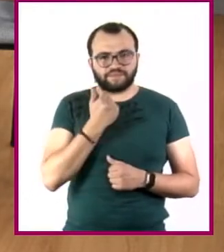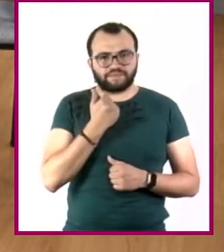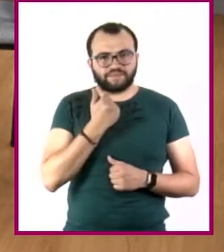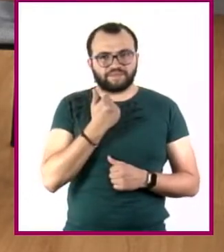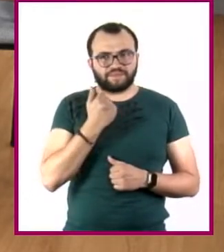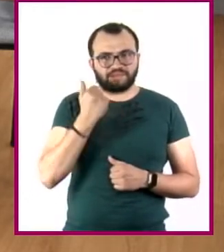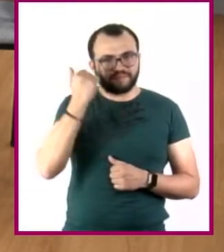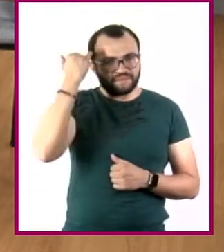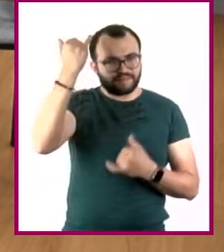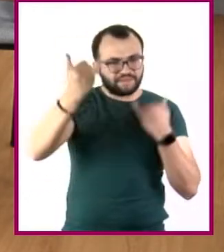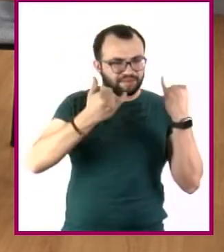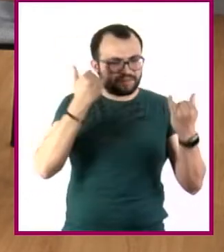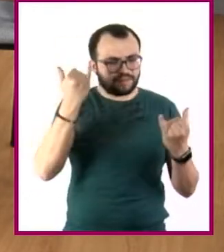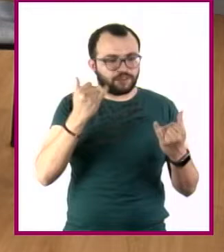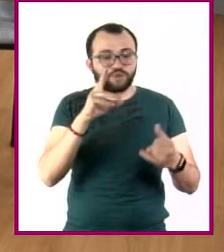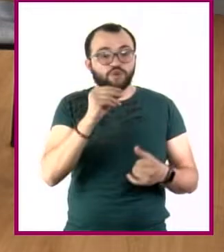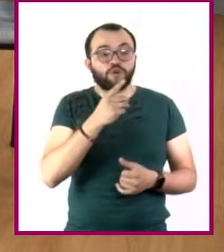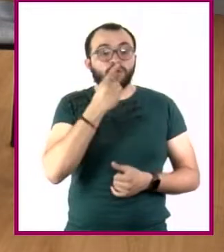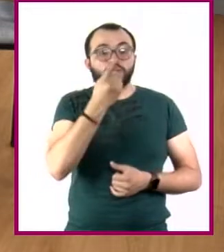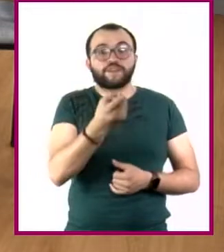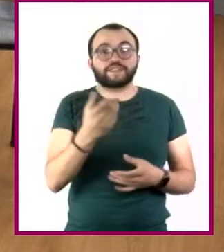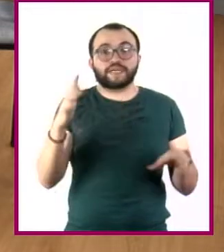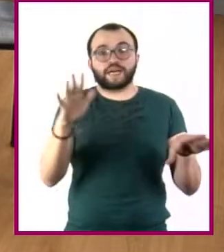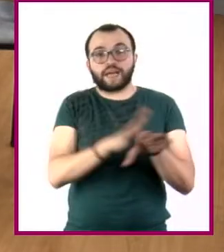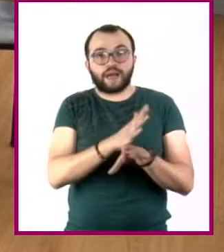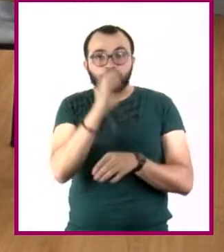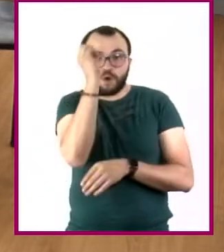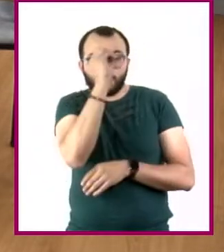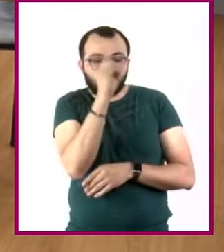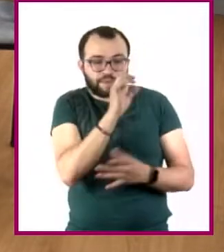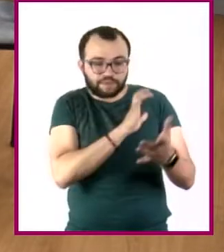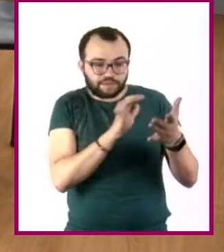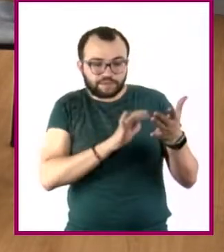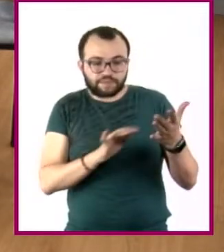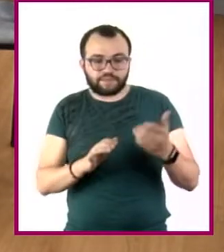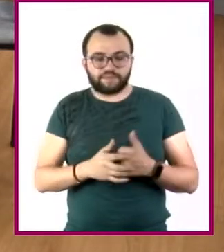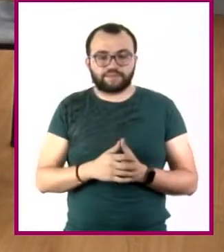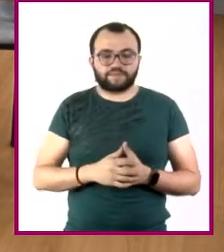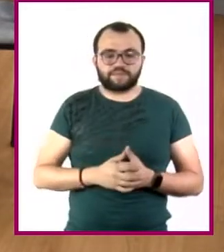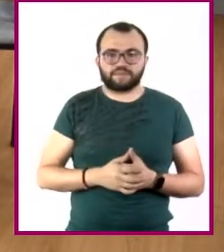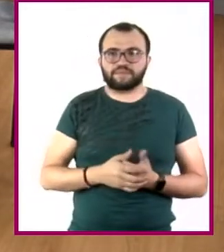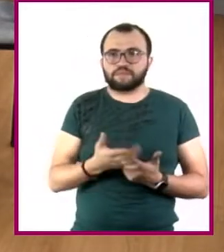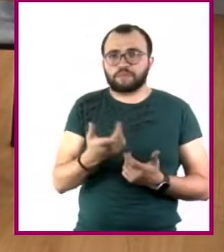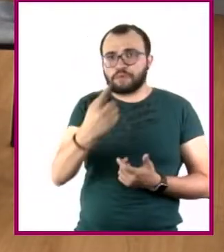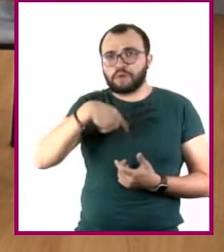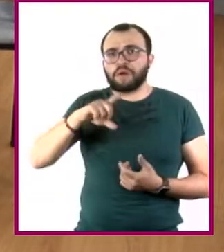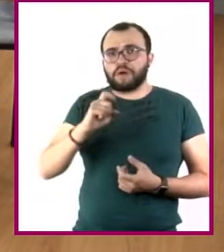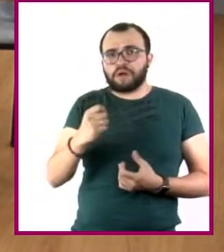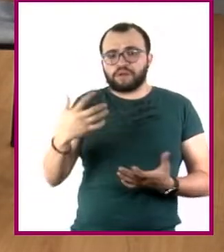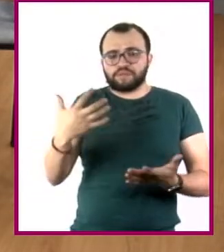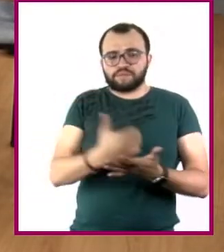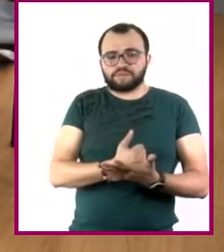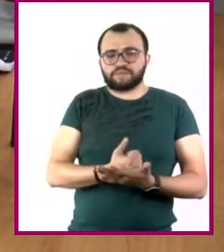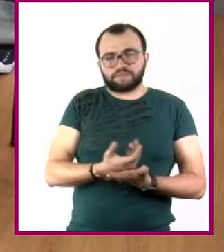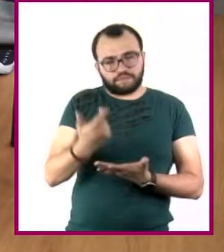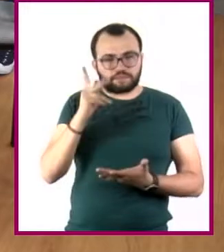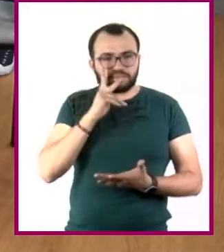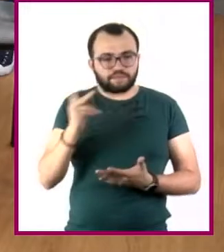mente? No, dice que lo hagas cambiar de opinión. Ah. ¿Y qué nos ganamos? Vente aquí a